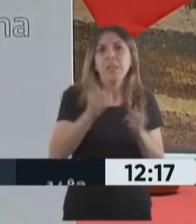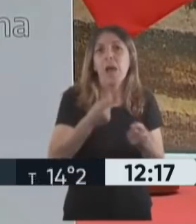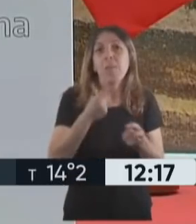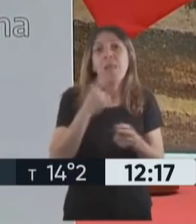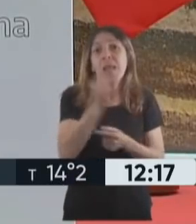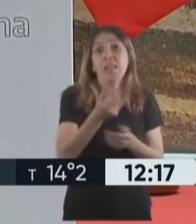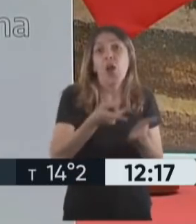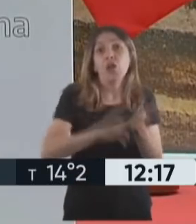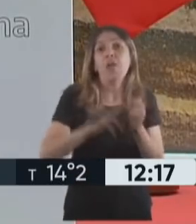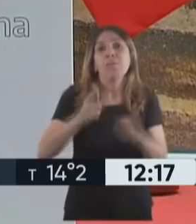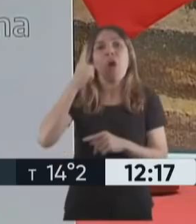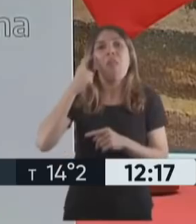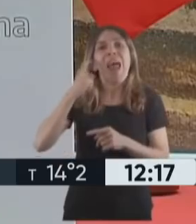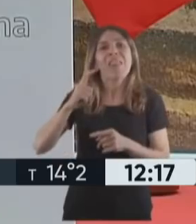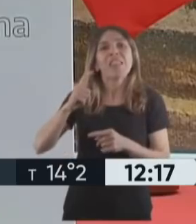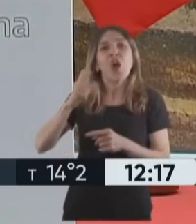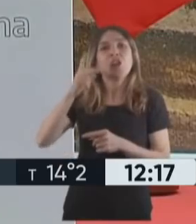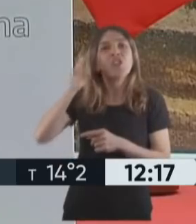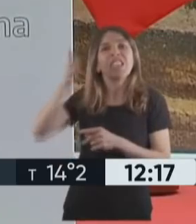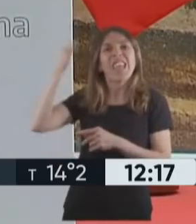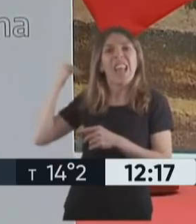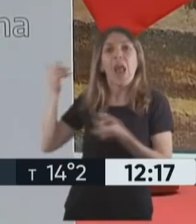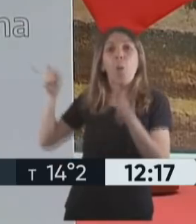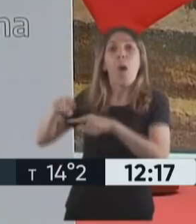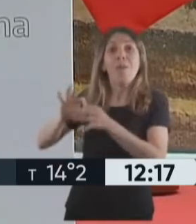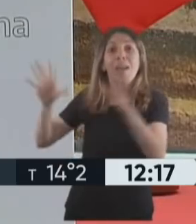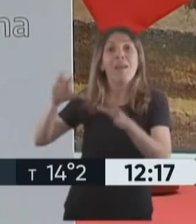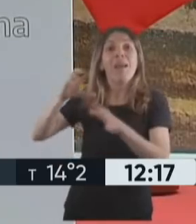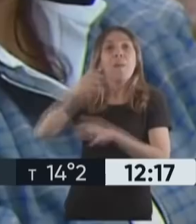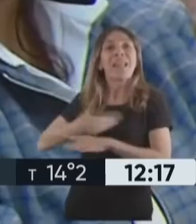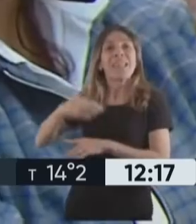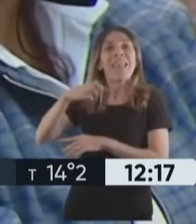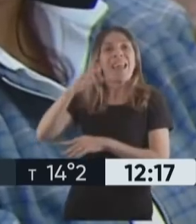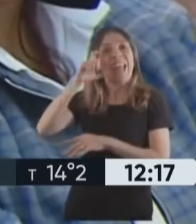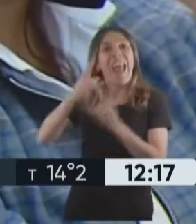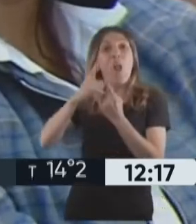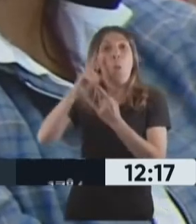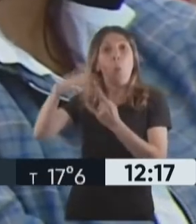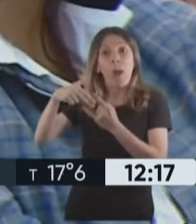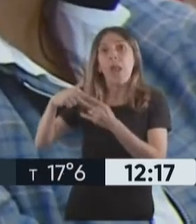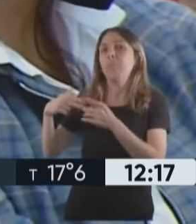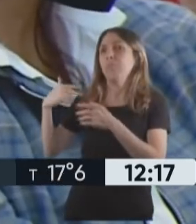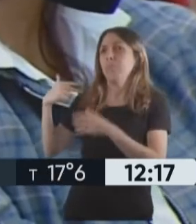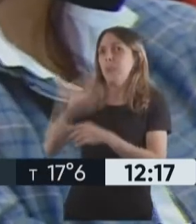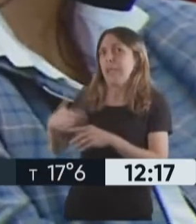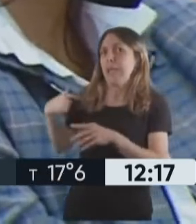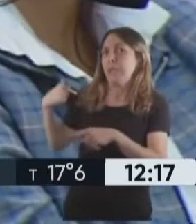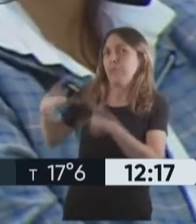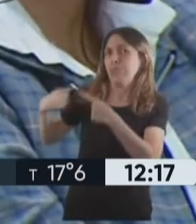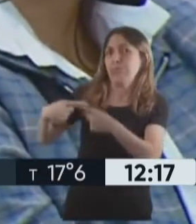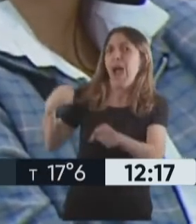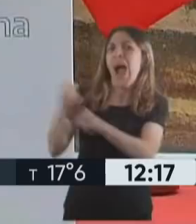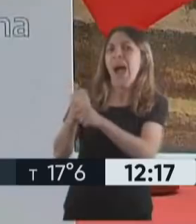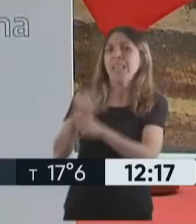como ha sido la tradición del pueblo chileno desde el regreso a la democracia desde el presidente patricio aylwin hasta el incluso el